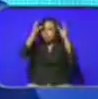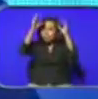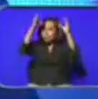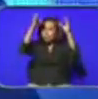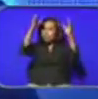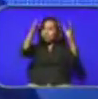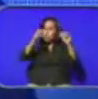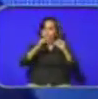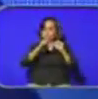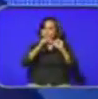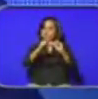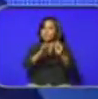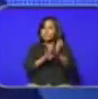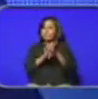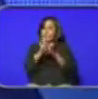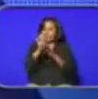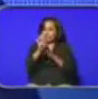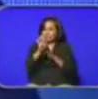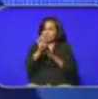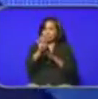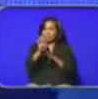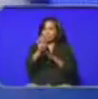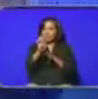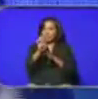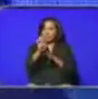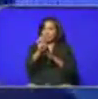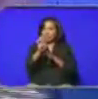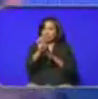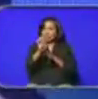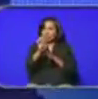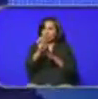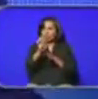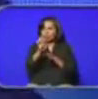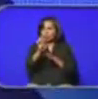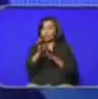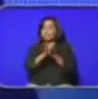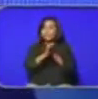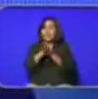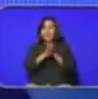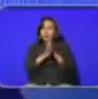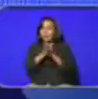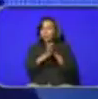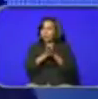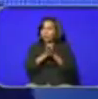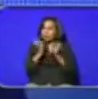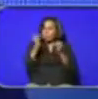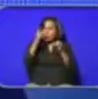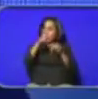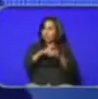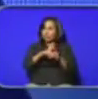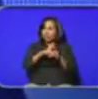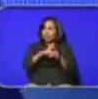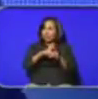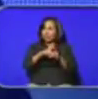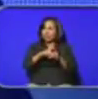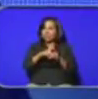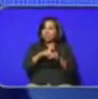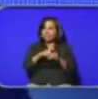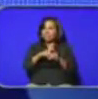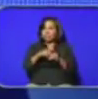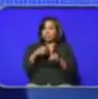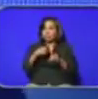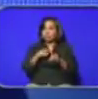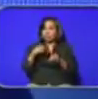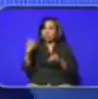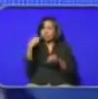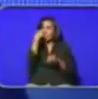las oportunidades y las facilidades por privilegios de ninguna naturaleza, que es precisamente, y a mí cuando me preguntan cuál